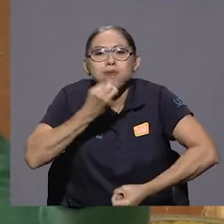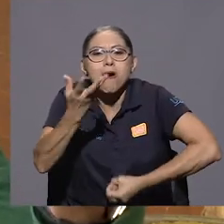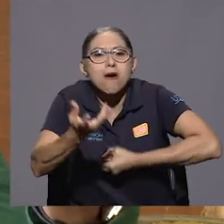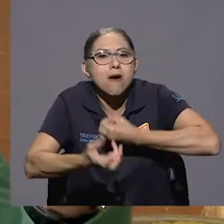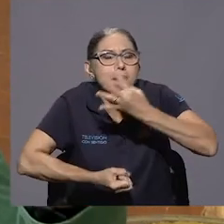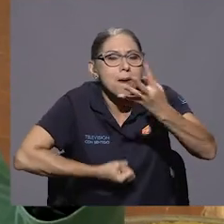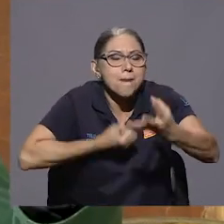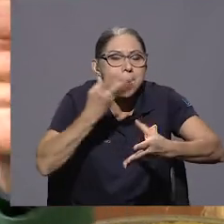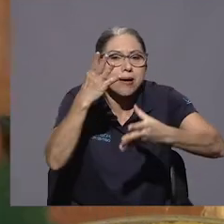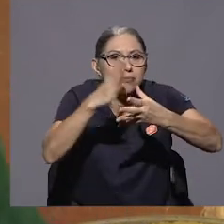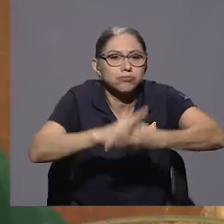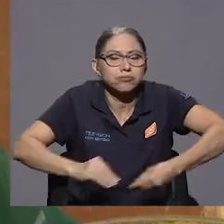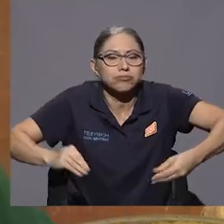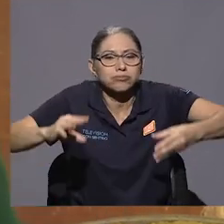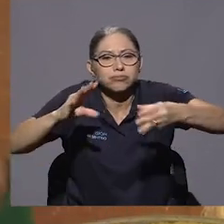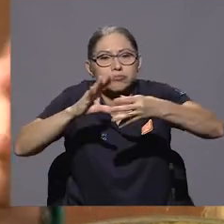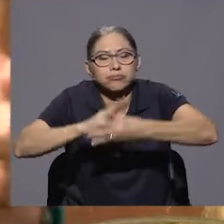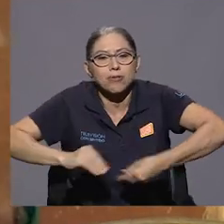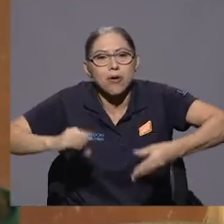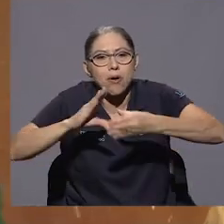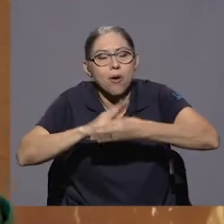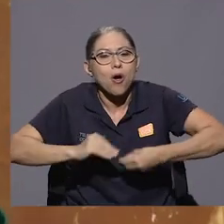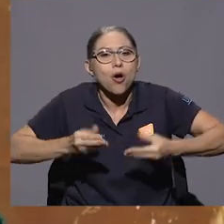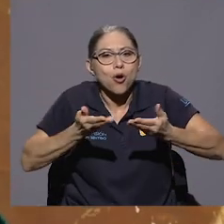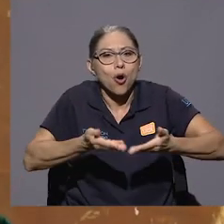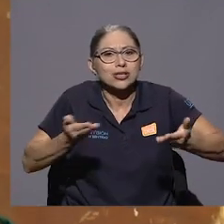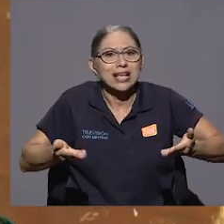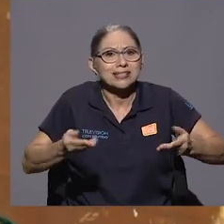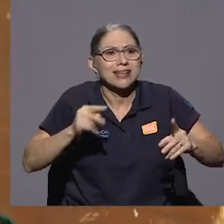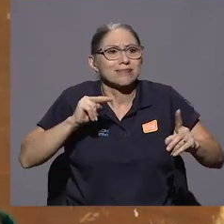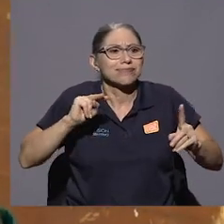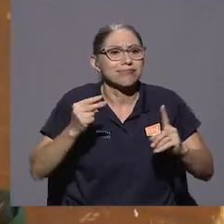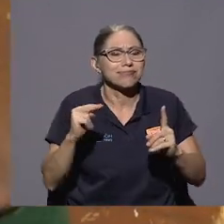contando cosas. Y esto está generando